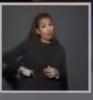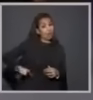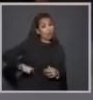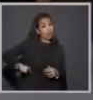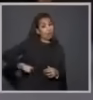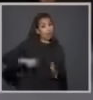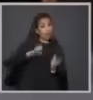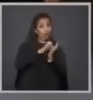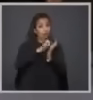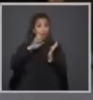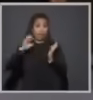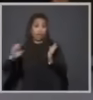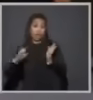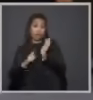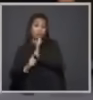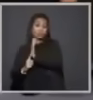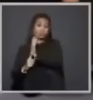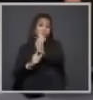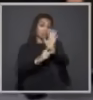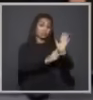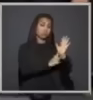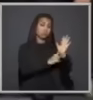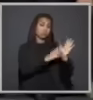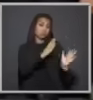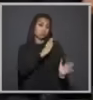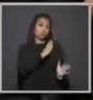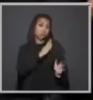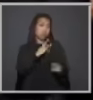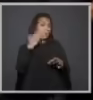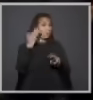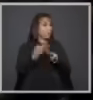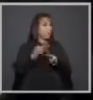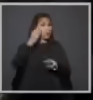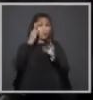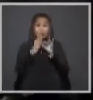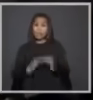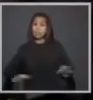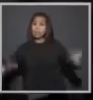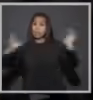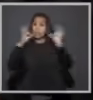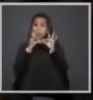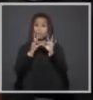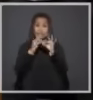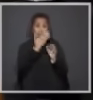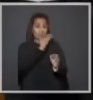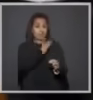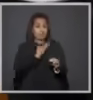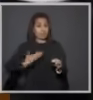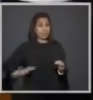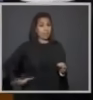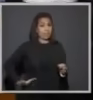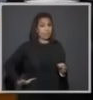Entonces sí es muy importante el que el presidente sea honesto. No